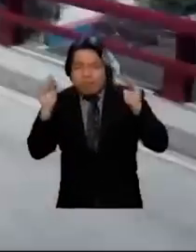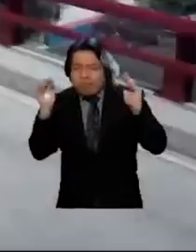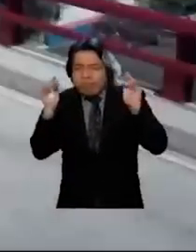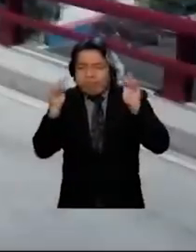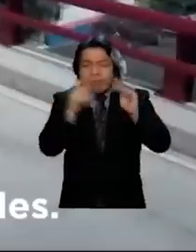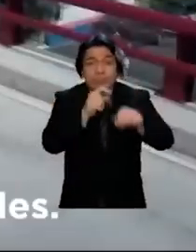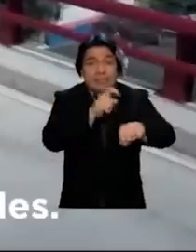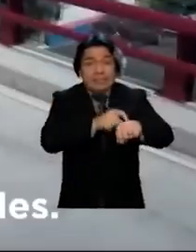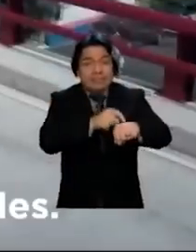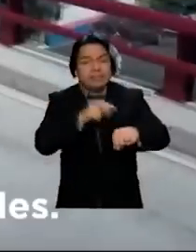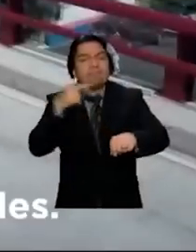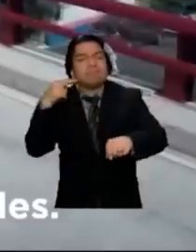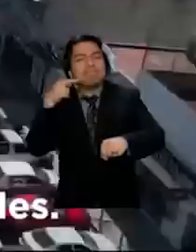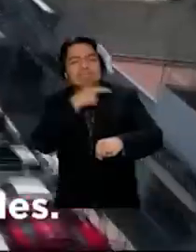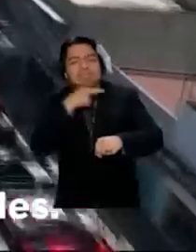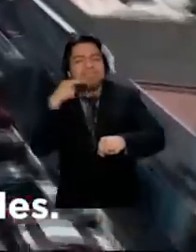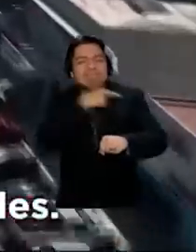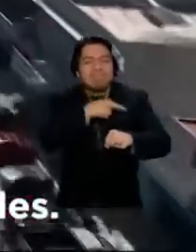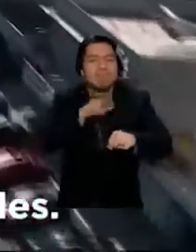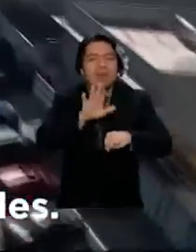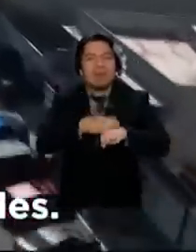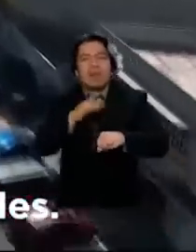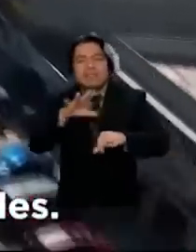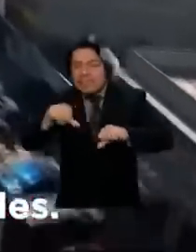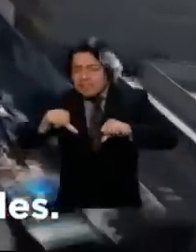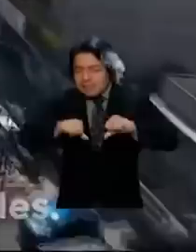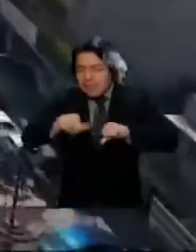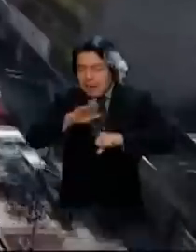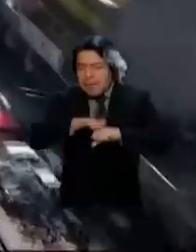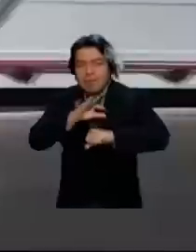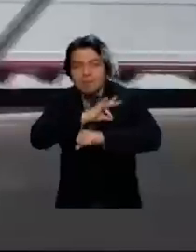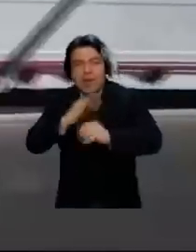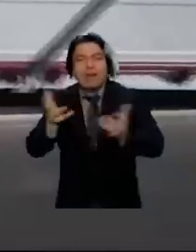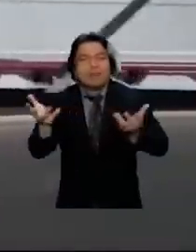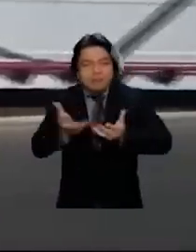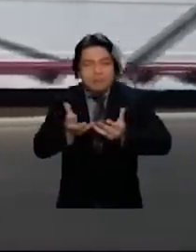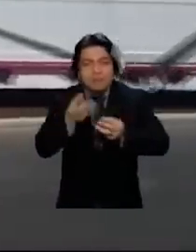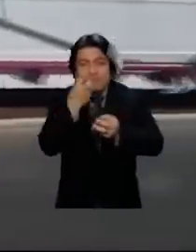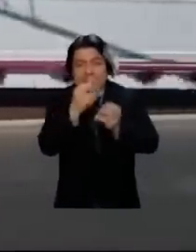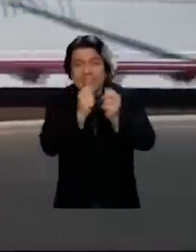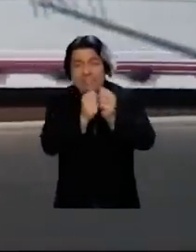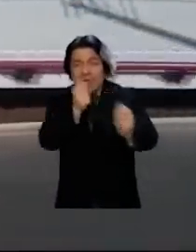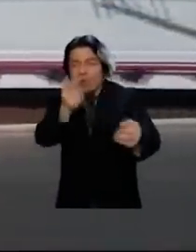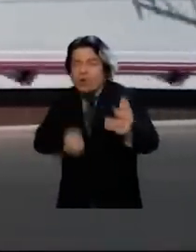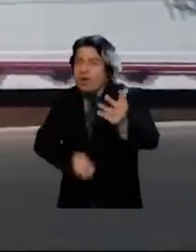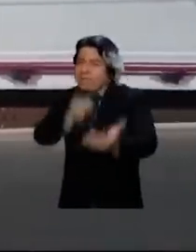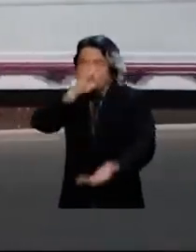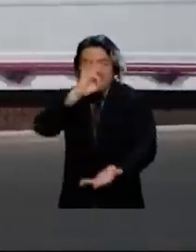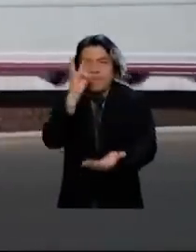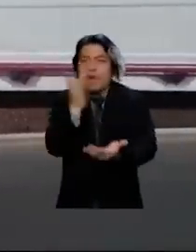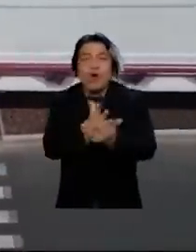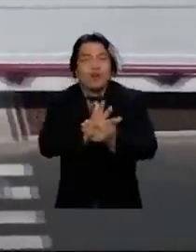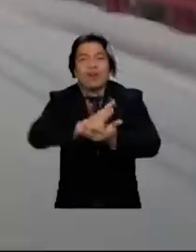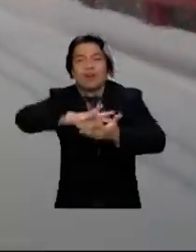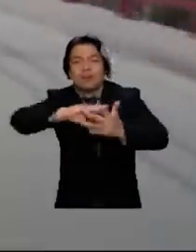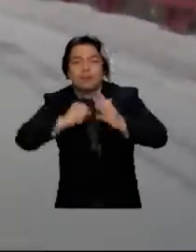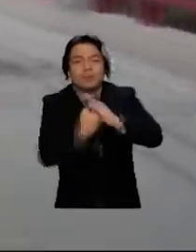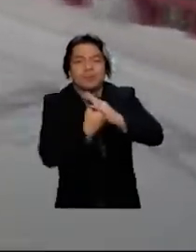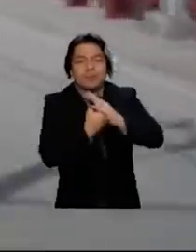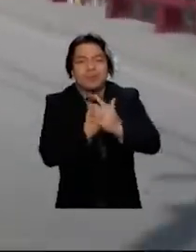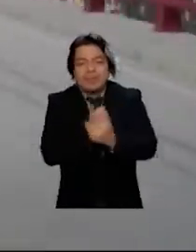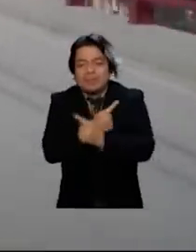tiempo de traslado y puedan disfrutar más de sus actividades. Es un transporte único en el mundo, sustentable,